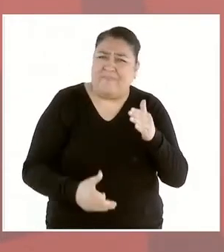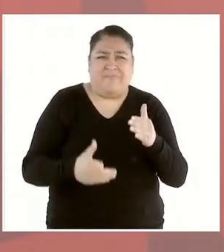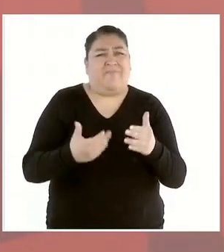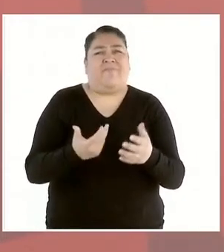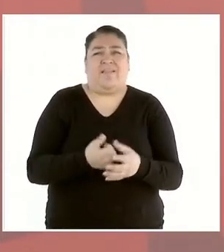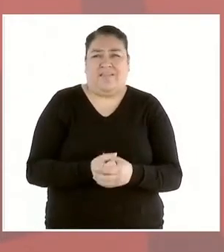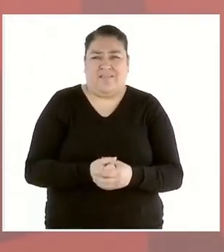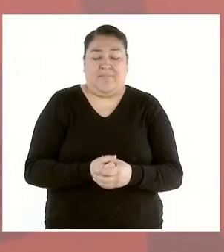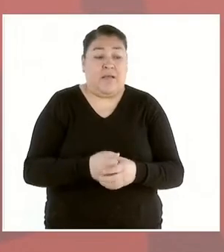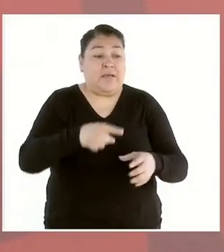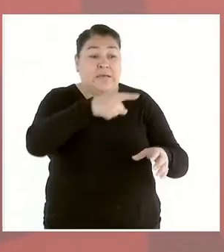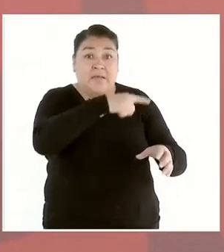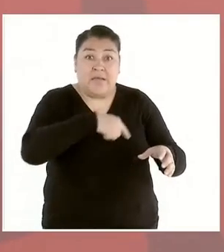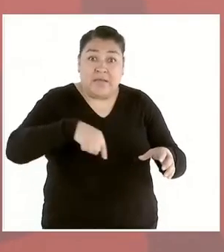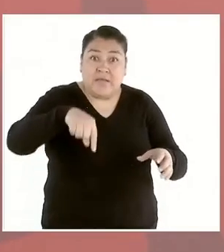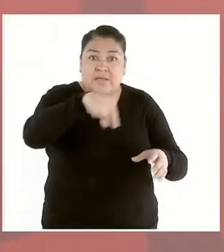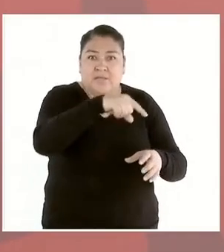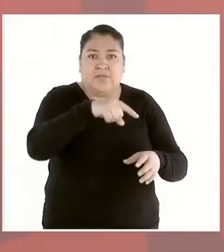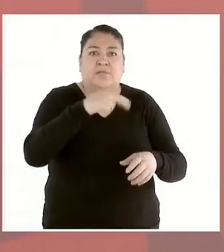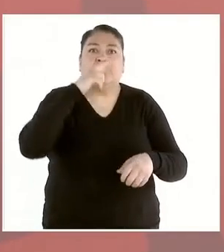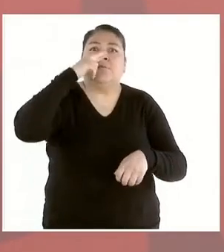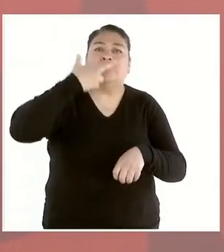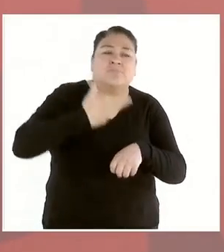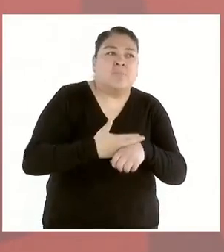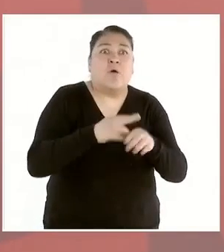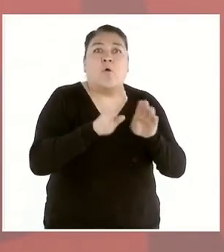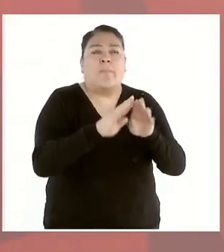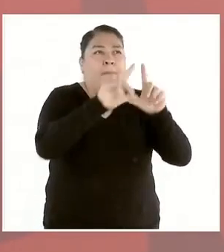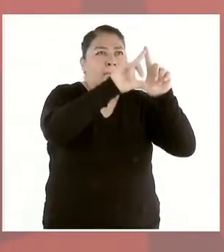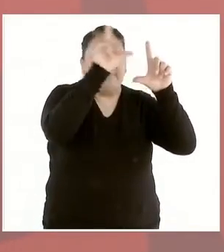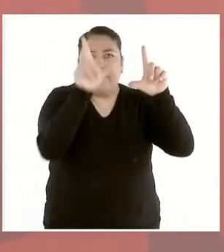la tarea de reconstrucción nacional